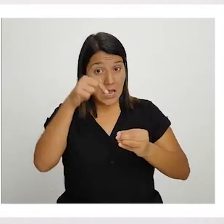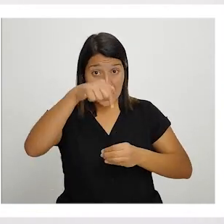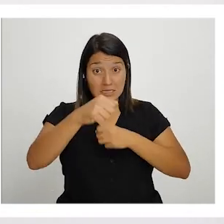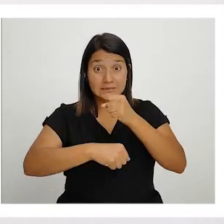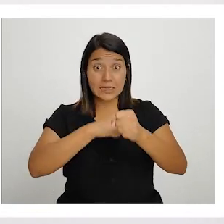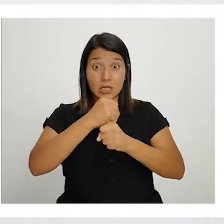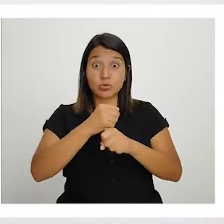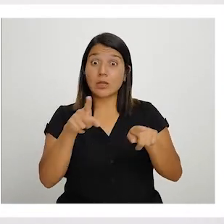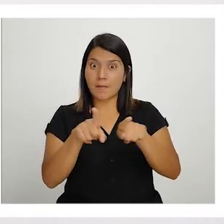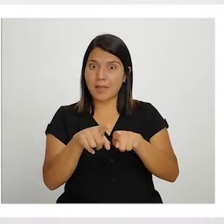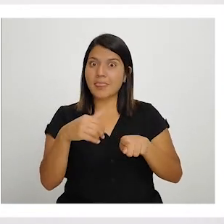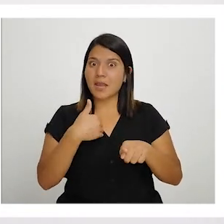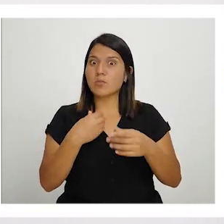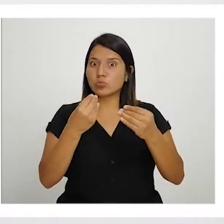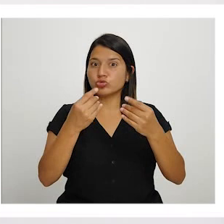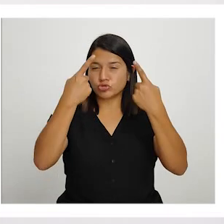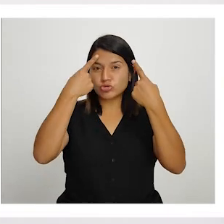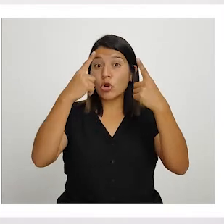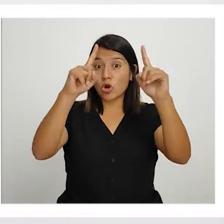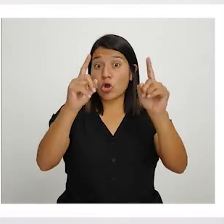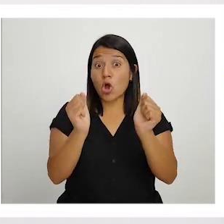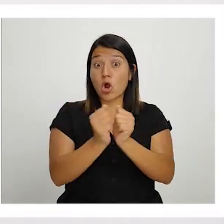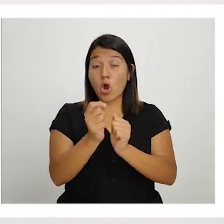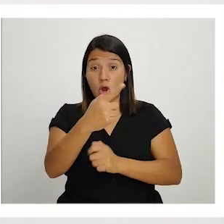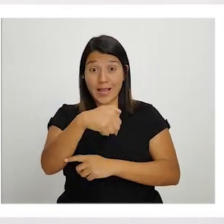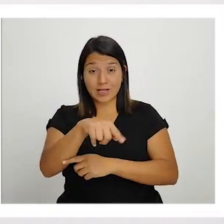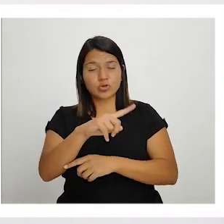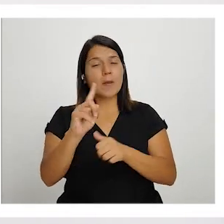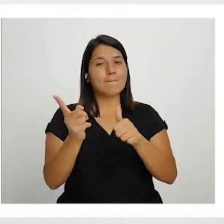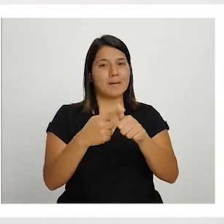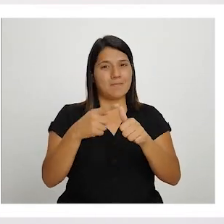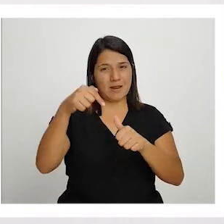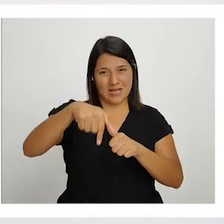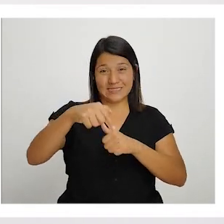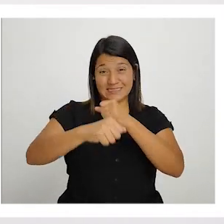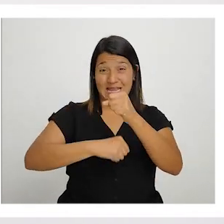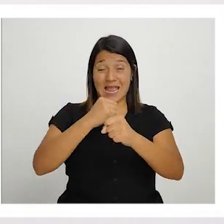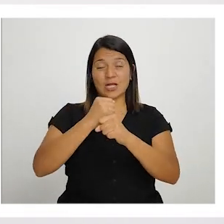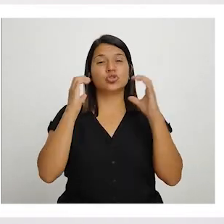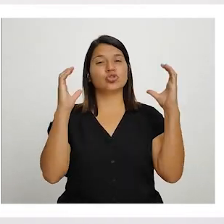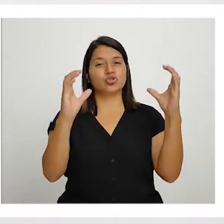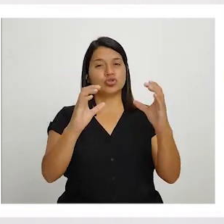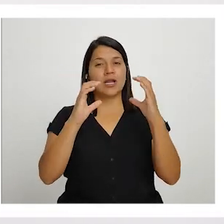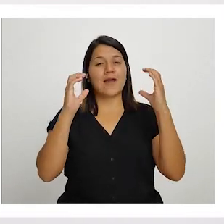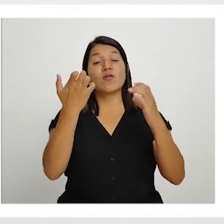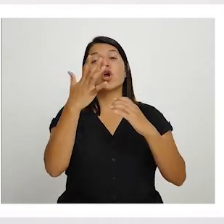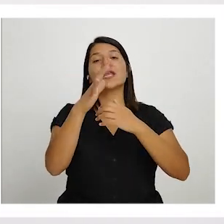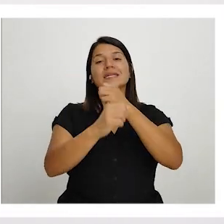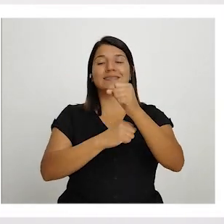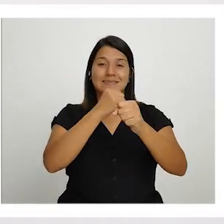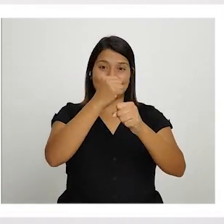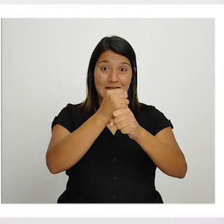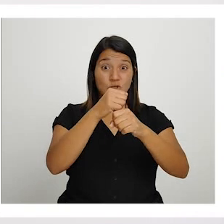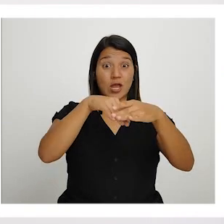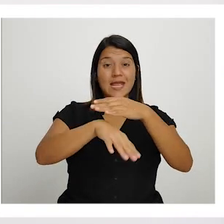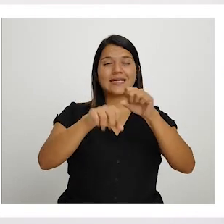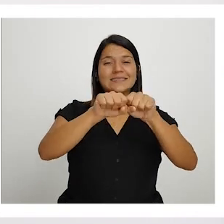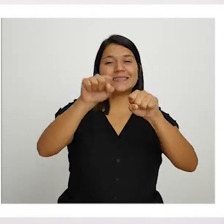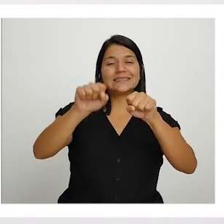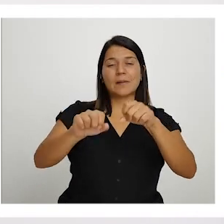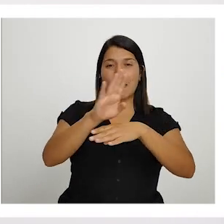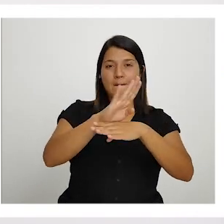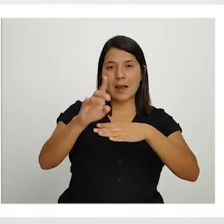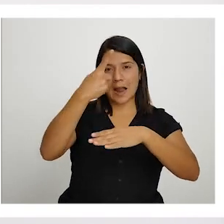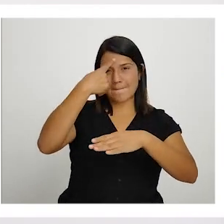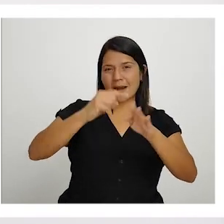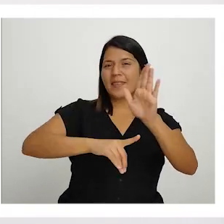cosas. Primero, este año fue la celebración del 15 aniversario del Sistema de Banca para el Desarrollo, que sentíamos